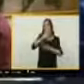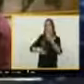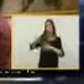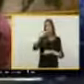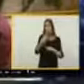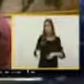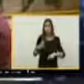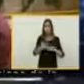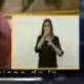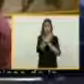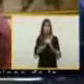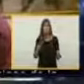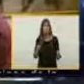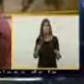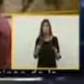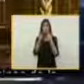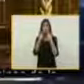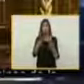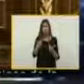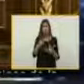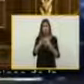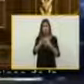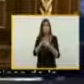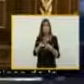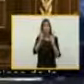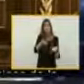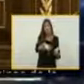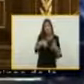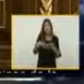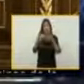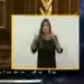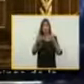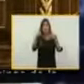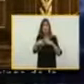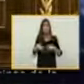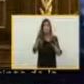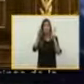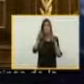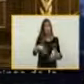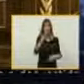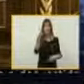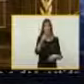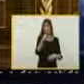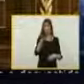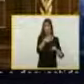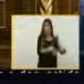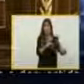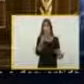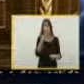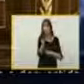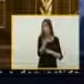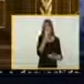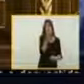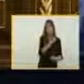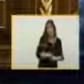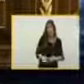a los ciudadanos de que este era el pacto bueno, ha tenido que convencer a los ciudadanos de que el otro era un pacto imposible. Por tanto, el pacto que él ha dicho así como